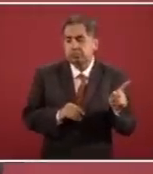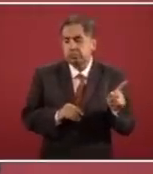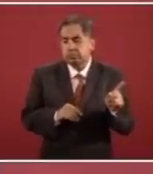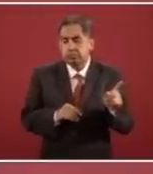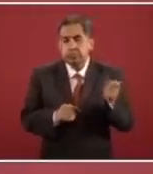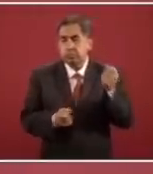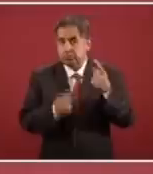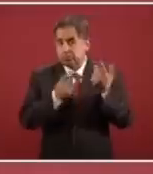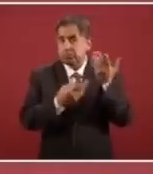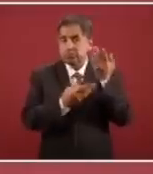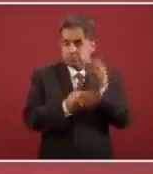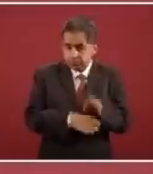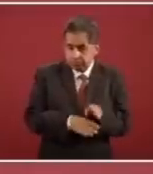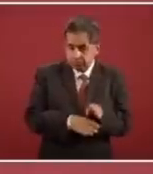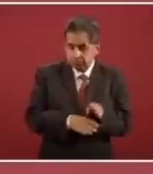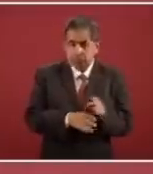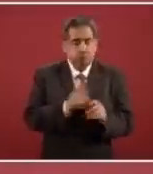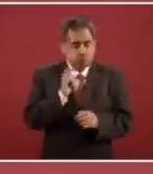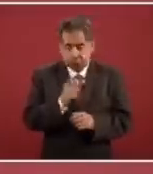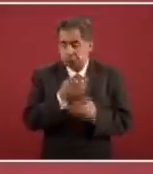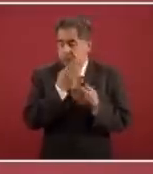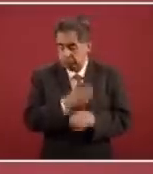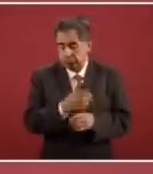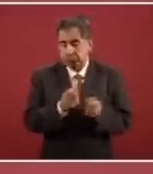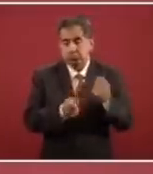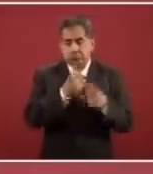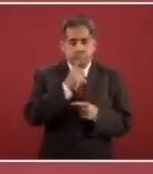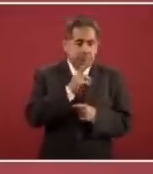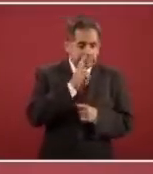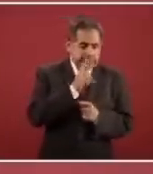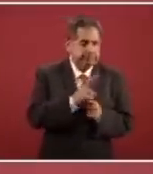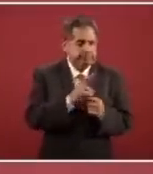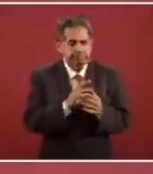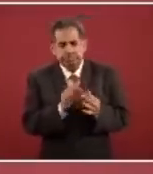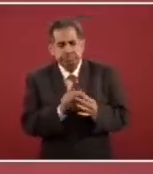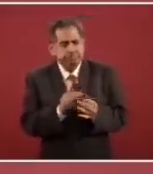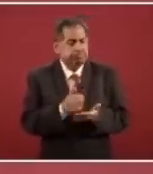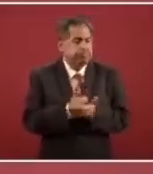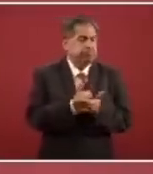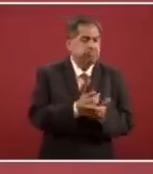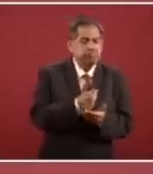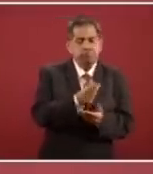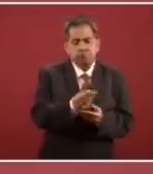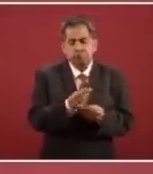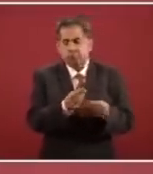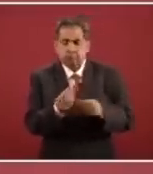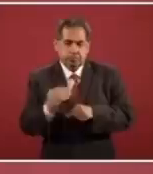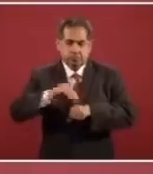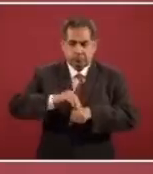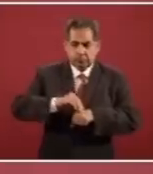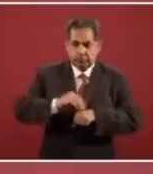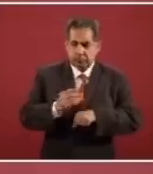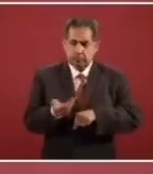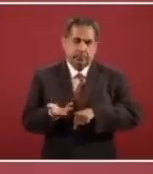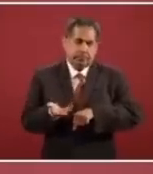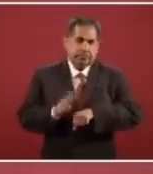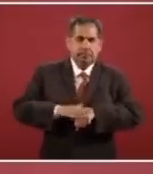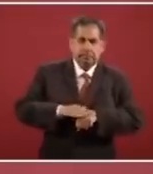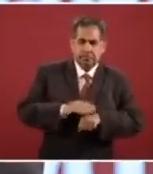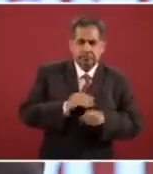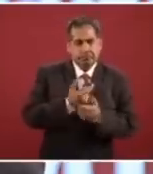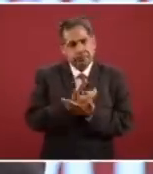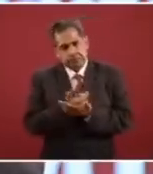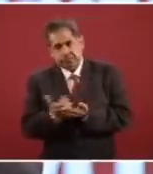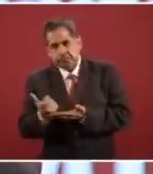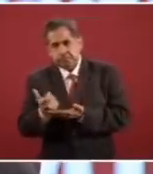inclusive bancos, que están resolviendo darles más sueldos,